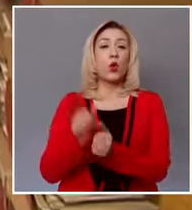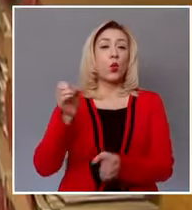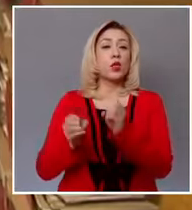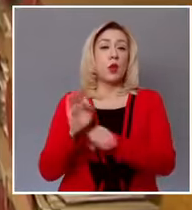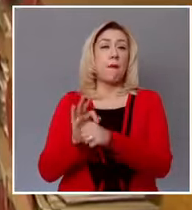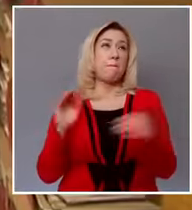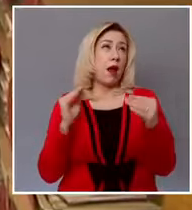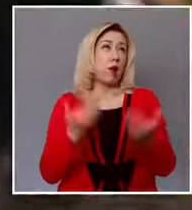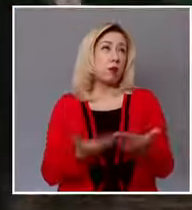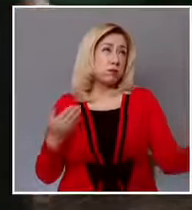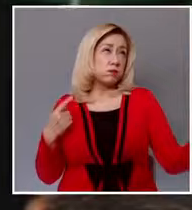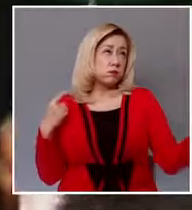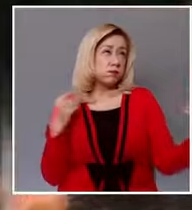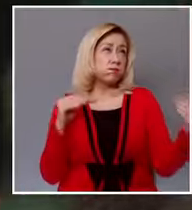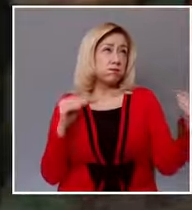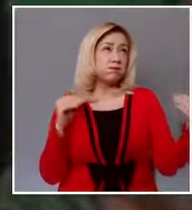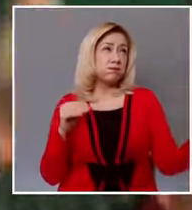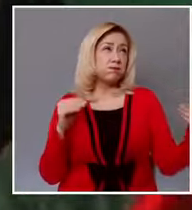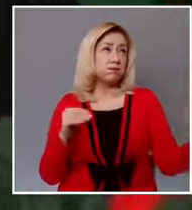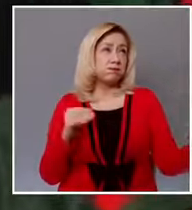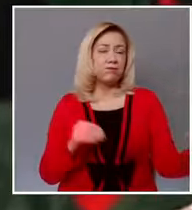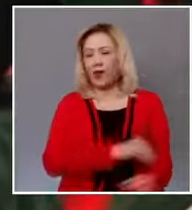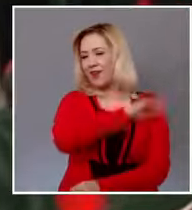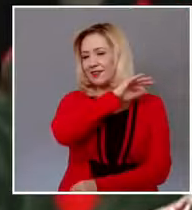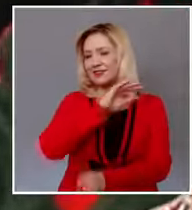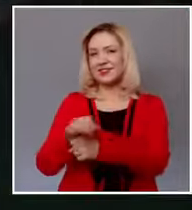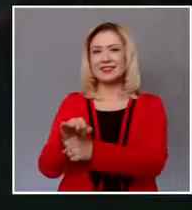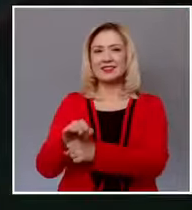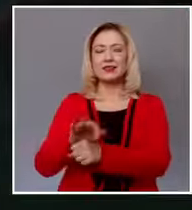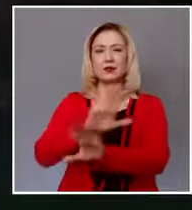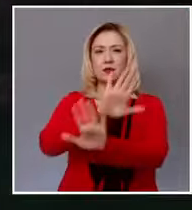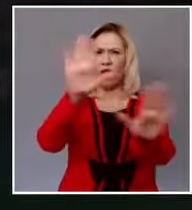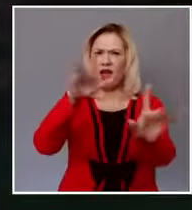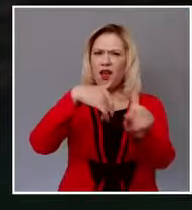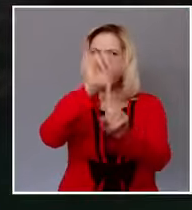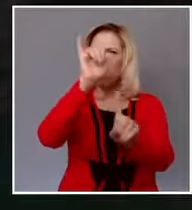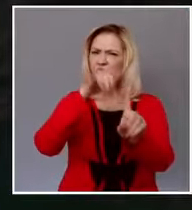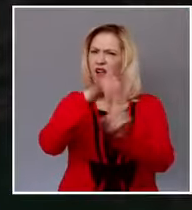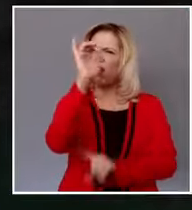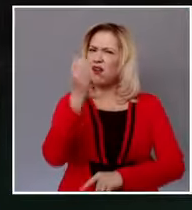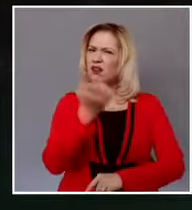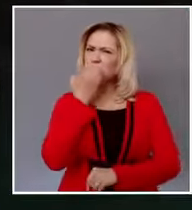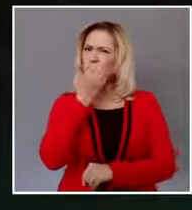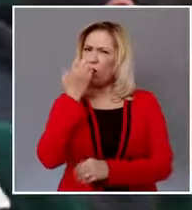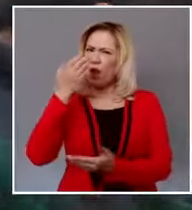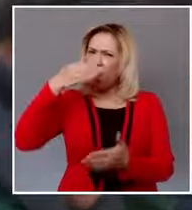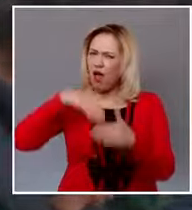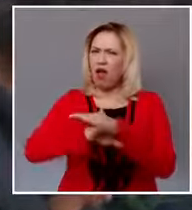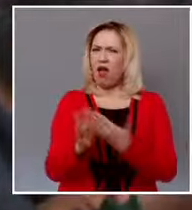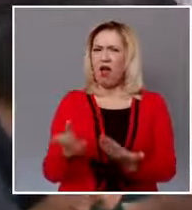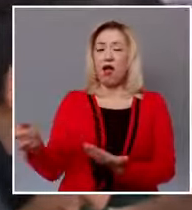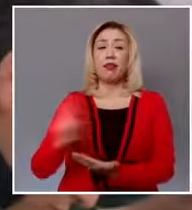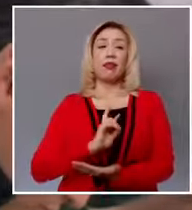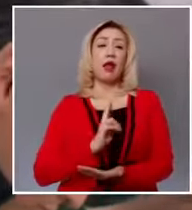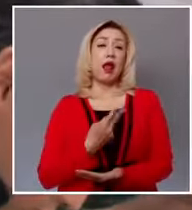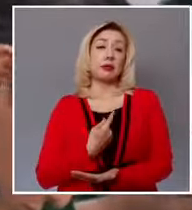de alto alcance para combatir el bullying en los planteles escolares. Una persona transgénero menor de edad y su